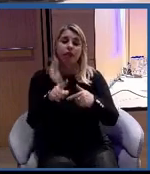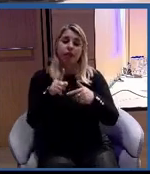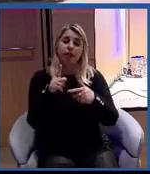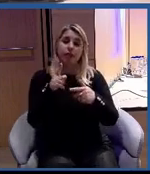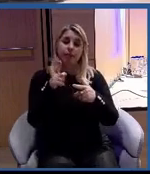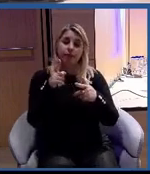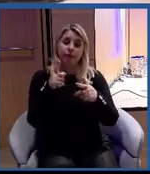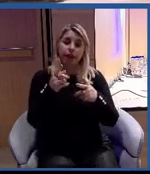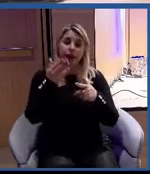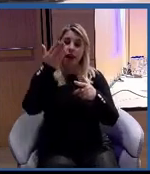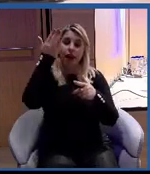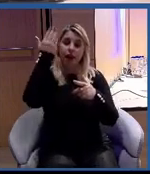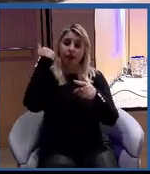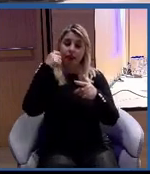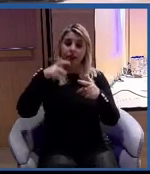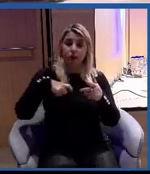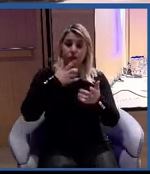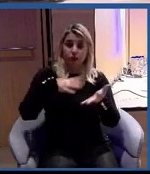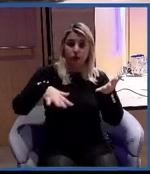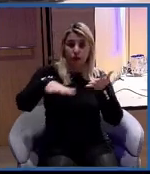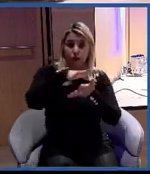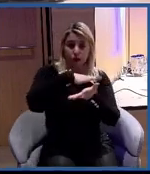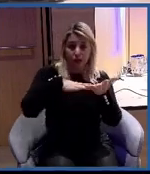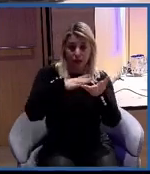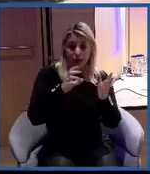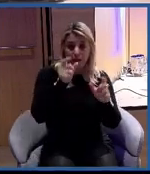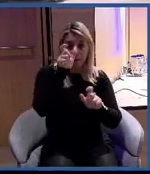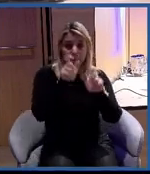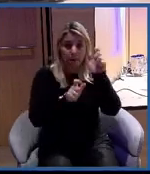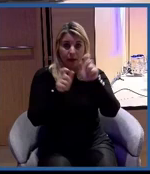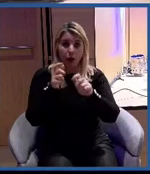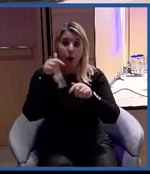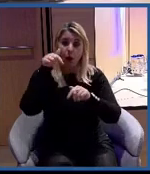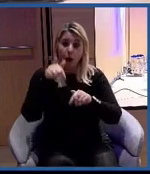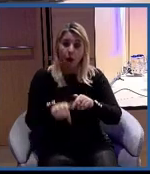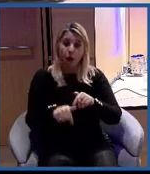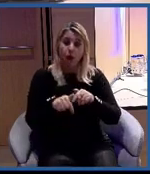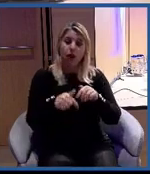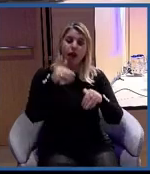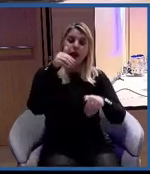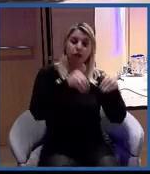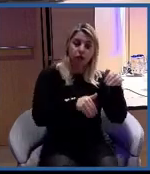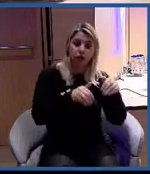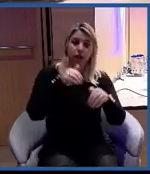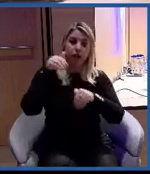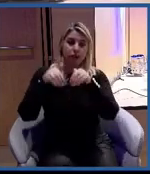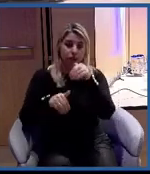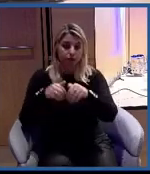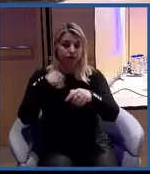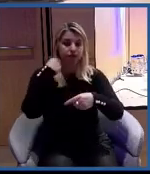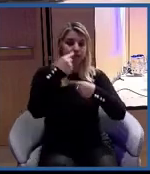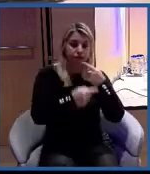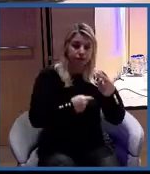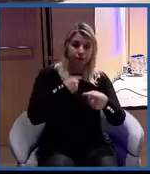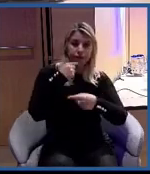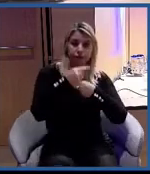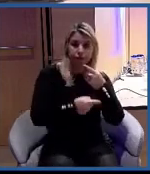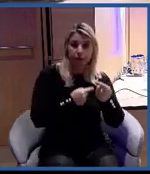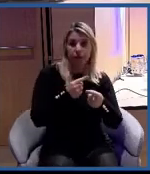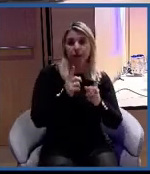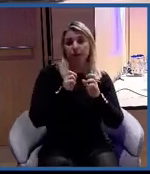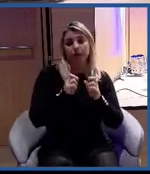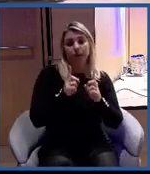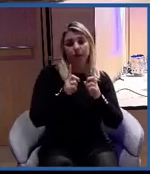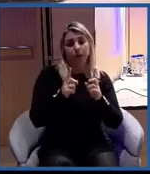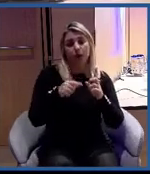capacidad que antes estaba en la sociedad civil y los medios hoy elección tras elección lo implementan como un mecanismo de